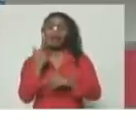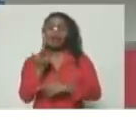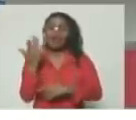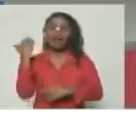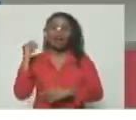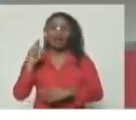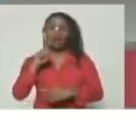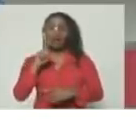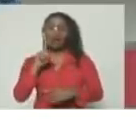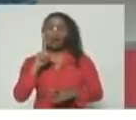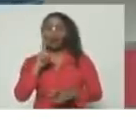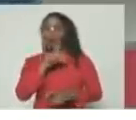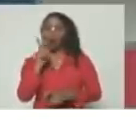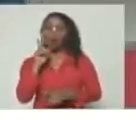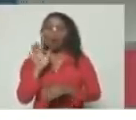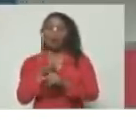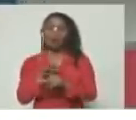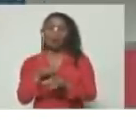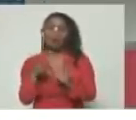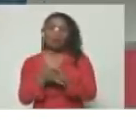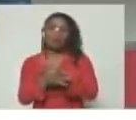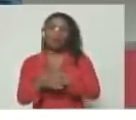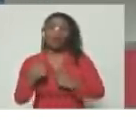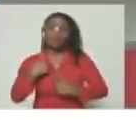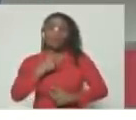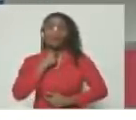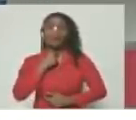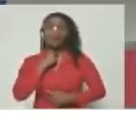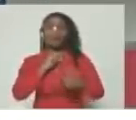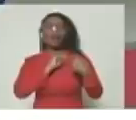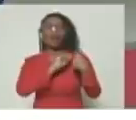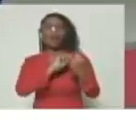No, bueno, me gusta el debate, yo